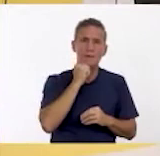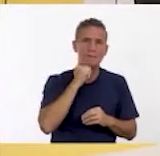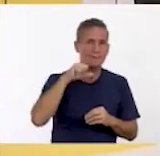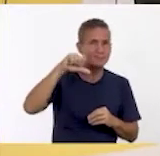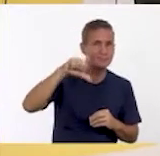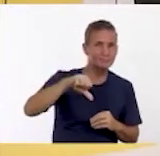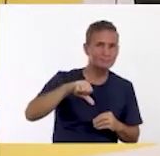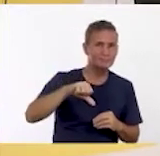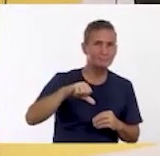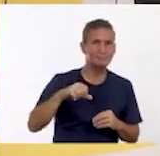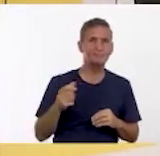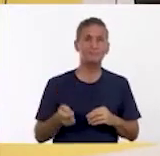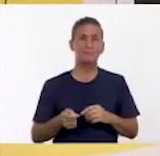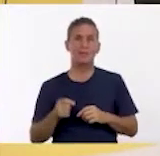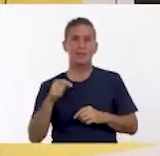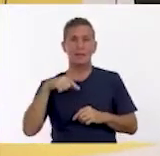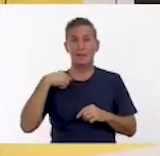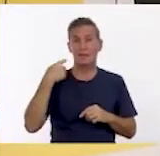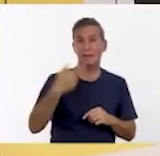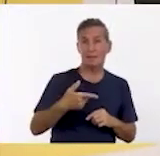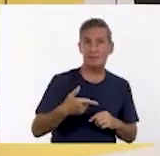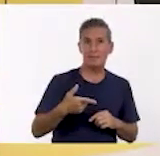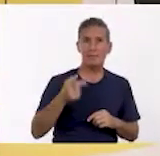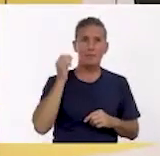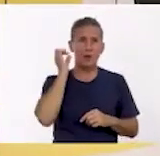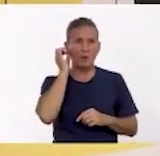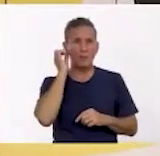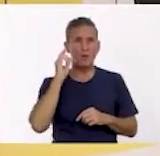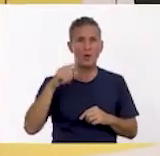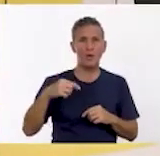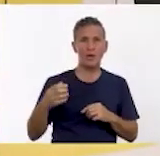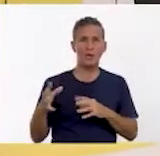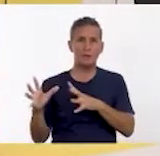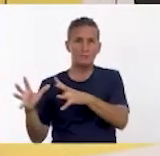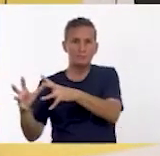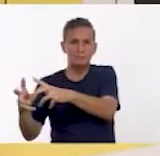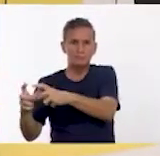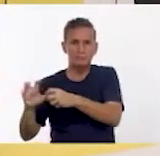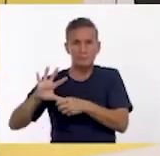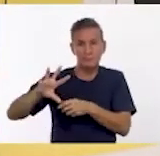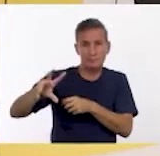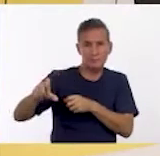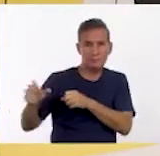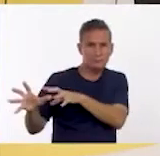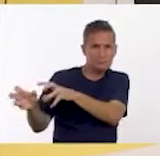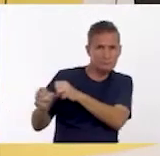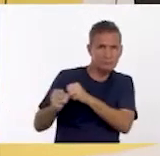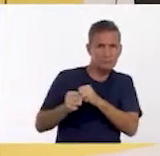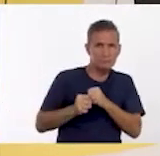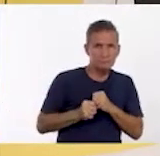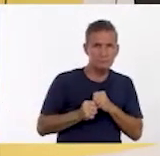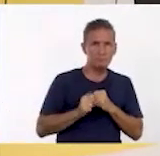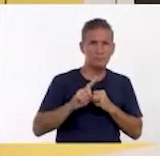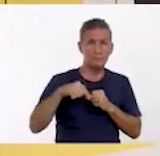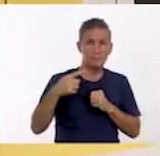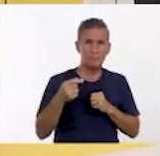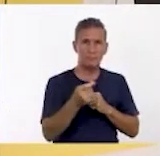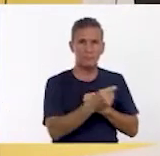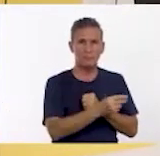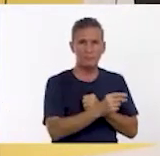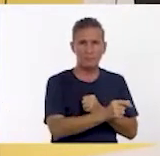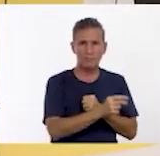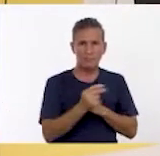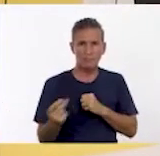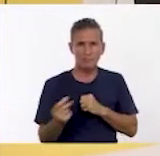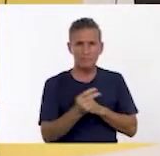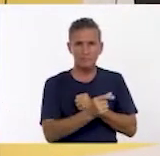prostitución. Se lleva de la ciudad, de las capitales, etcétera, de los países subdesarrollados hacia los países desarrollados para